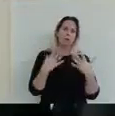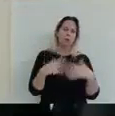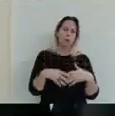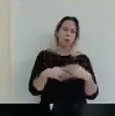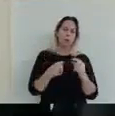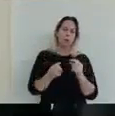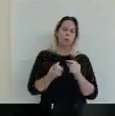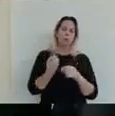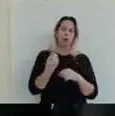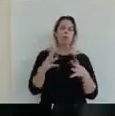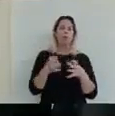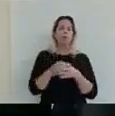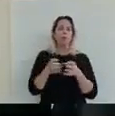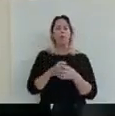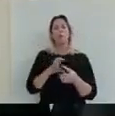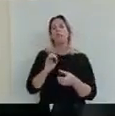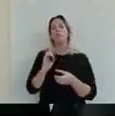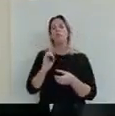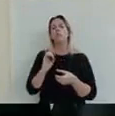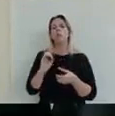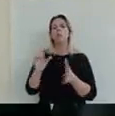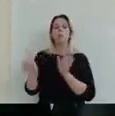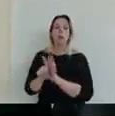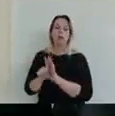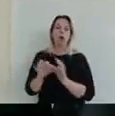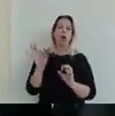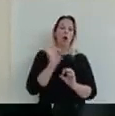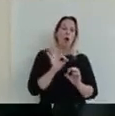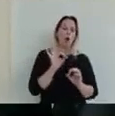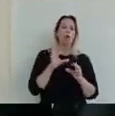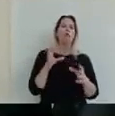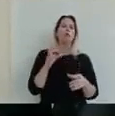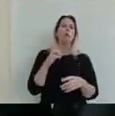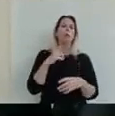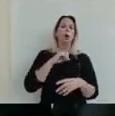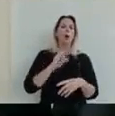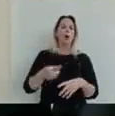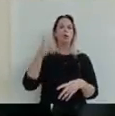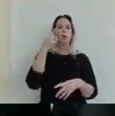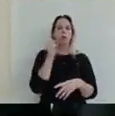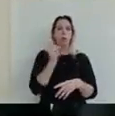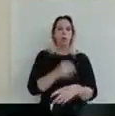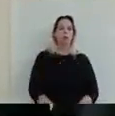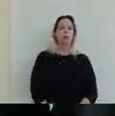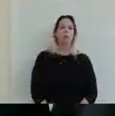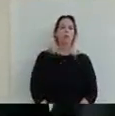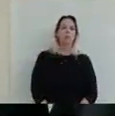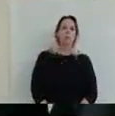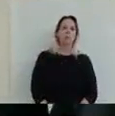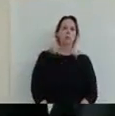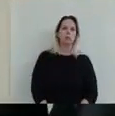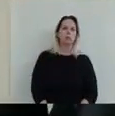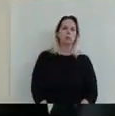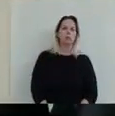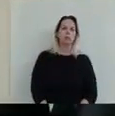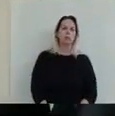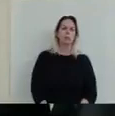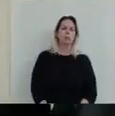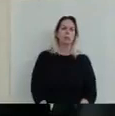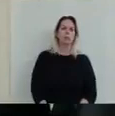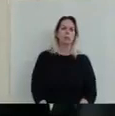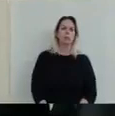pasar a comisión o bien pasar al orden del día. Insisto, hay un error, un desconocimiento del procedimiento. Salvado